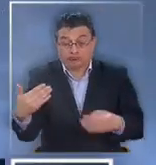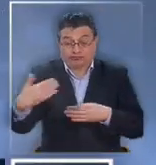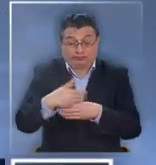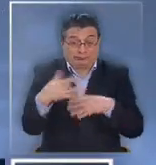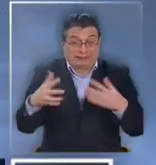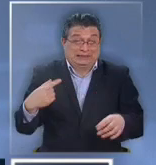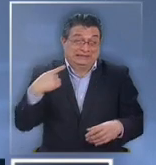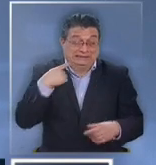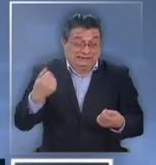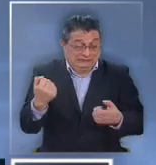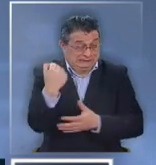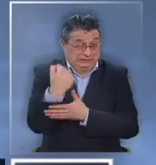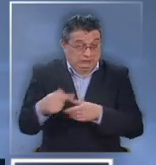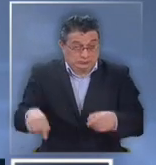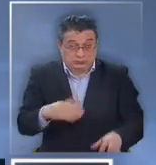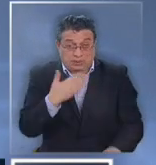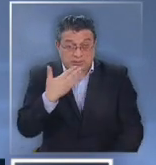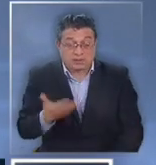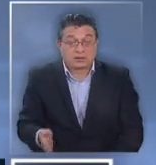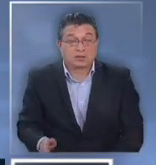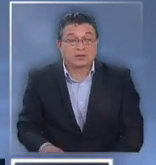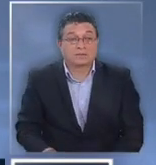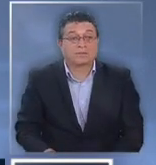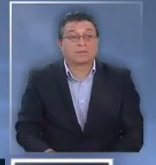yo creo que